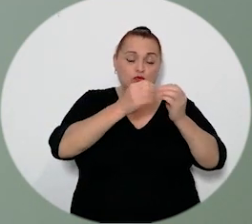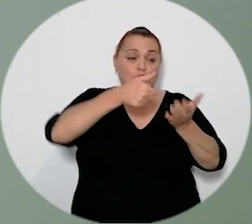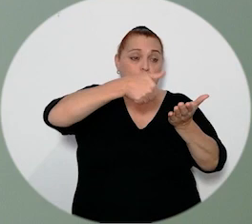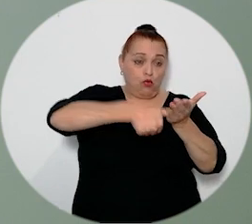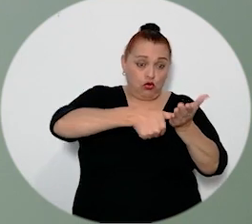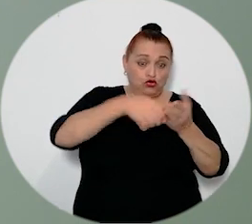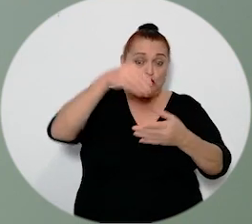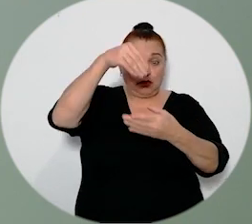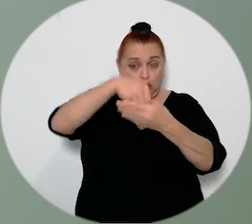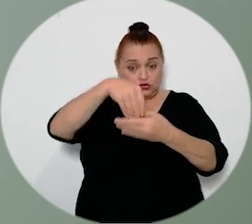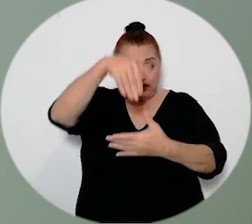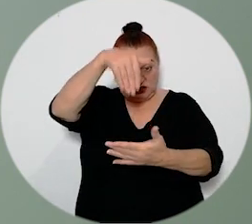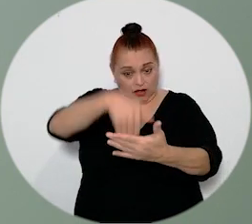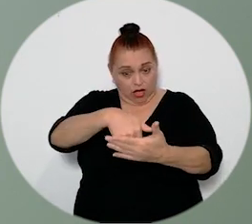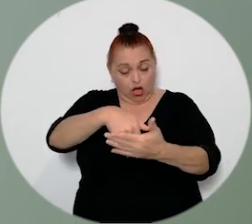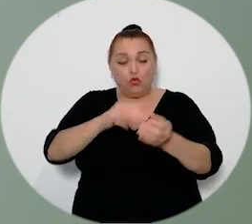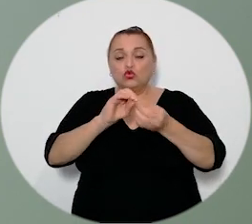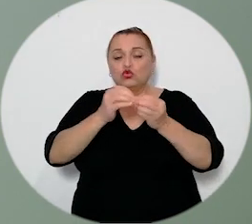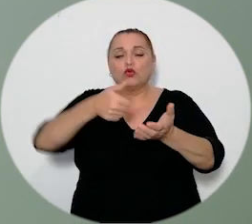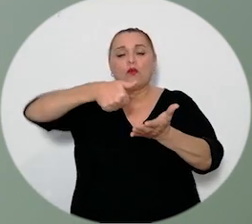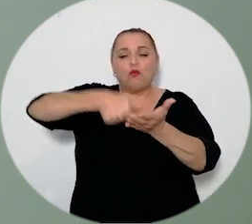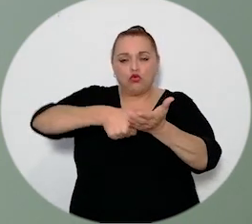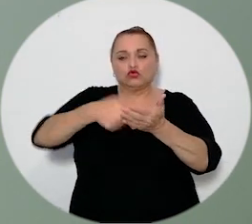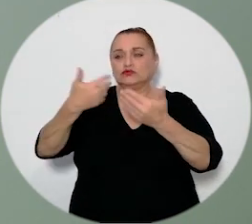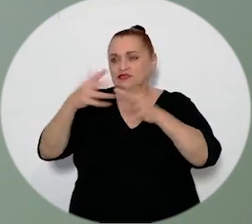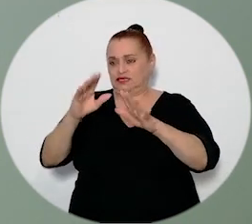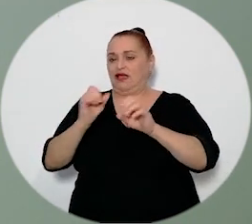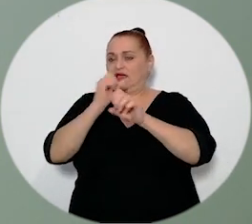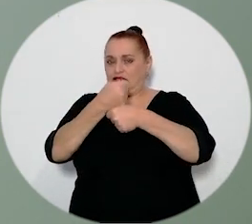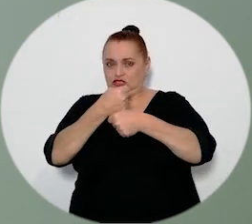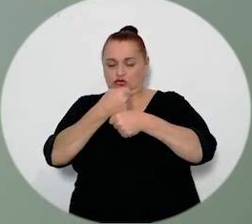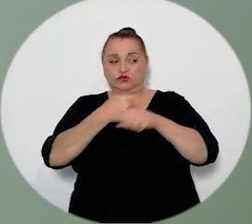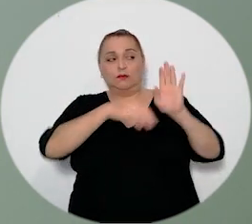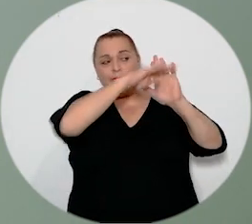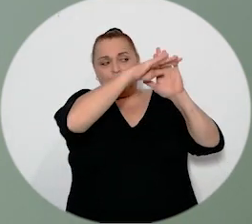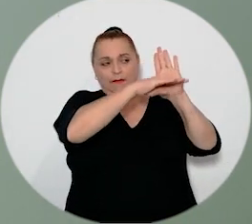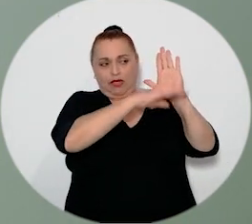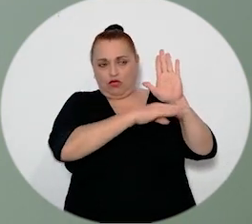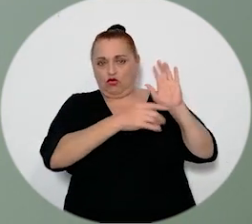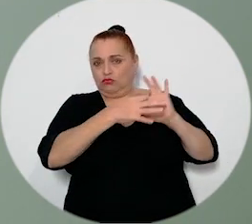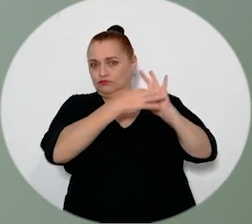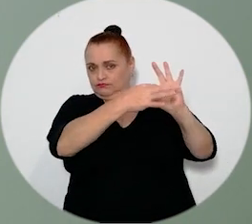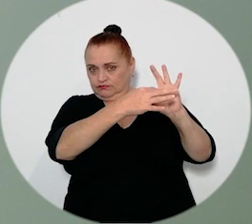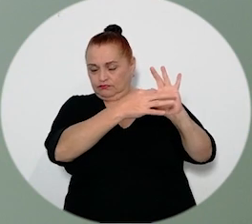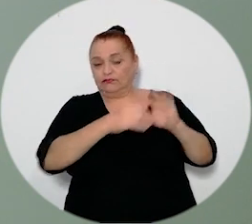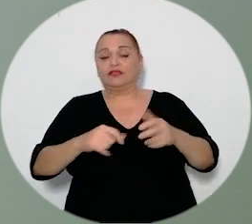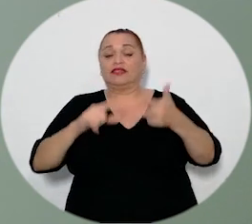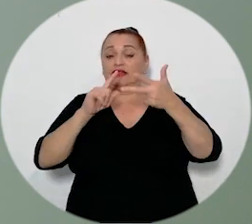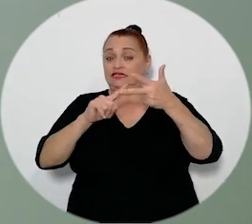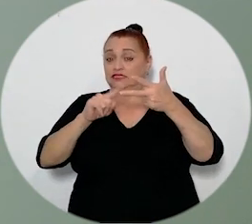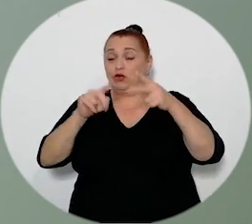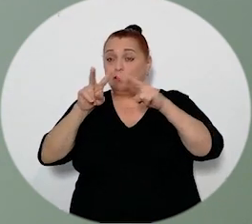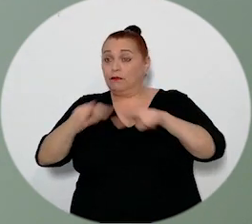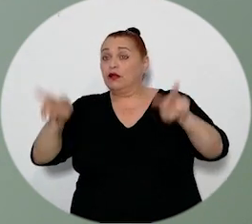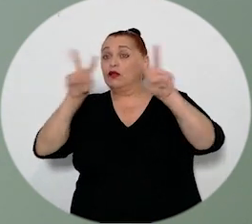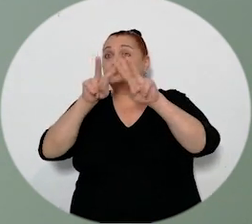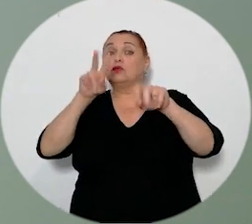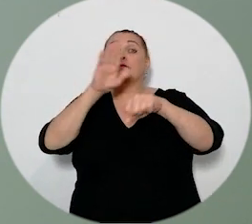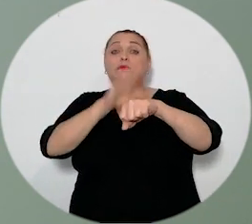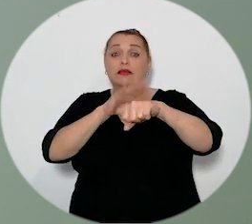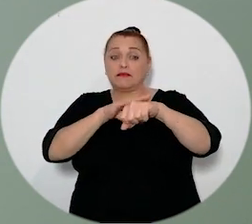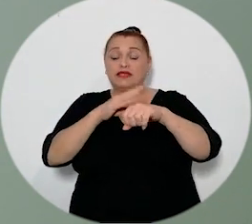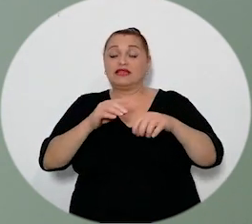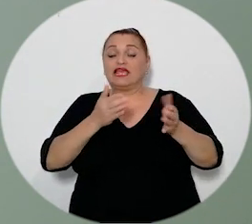de sufragios depositados en la urna y el número de votos emitidos, según el padrón electoral. Tercero, la valoración que